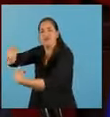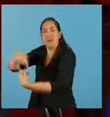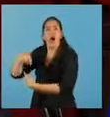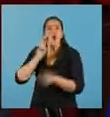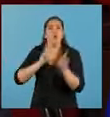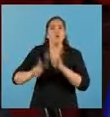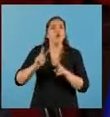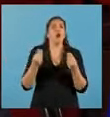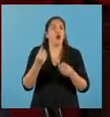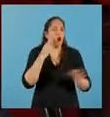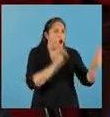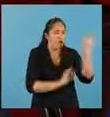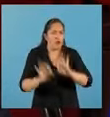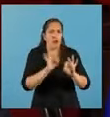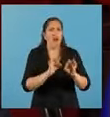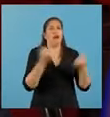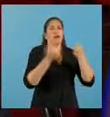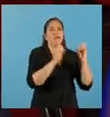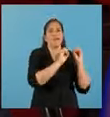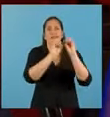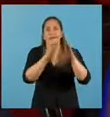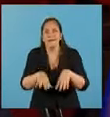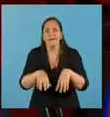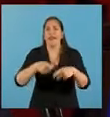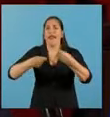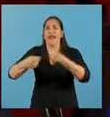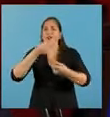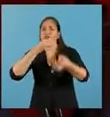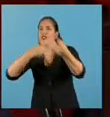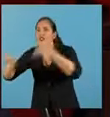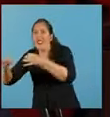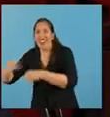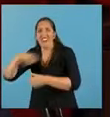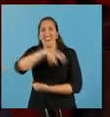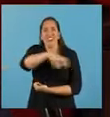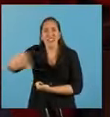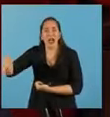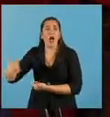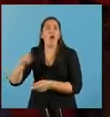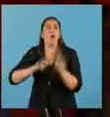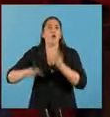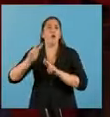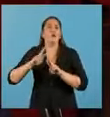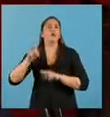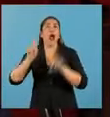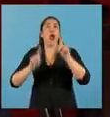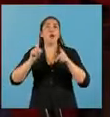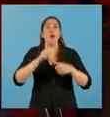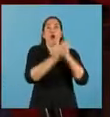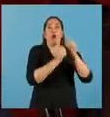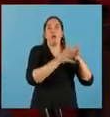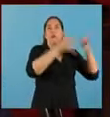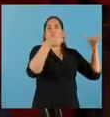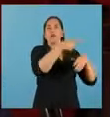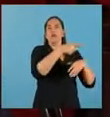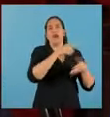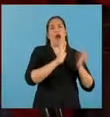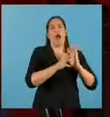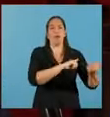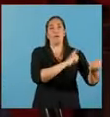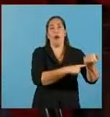intermediarios, logística, canales de comercialización y evitar los abusos de la posición dominante.